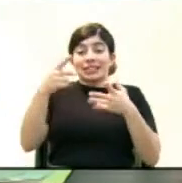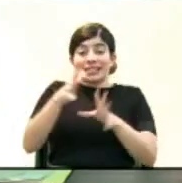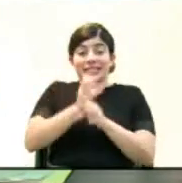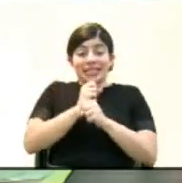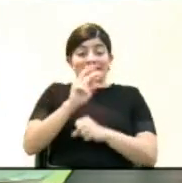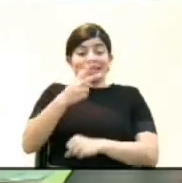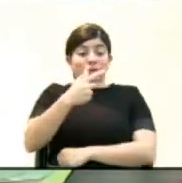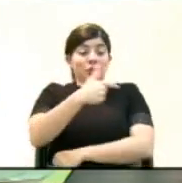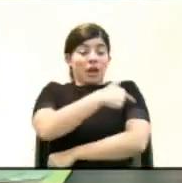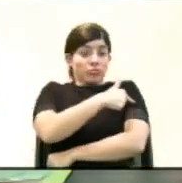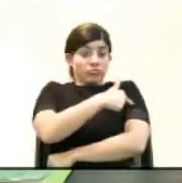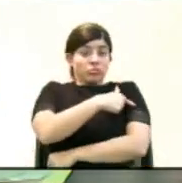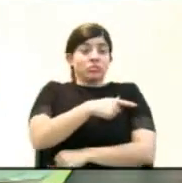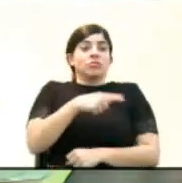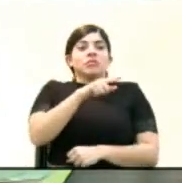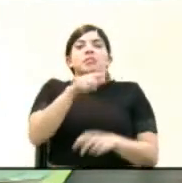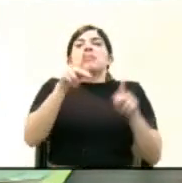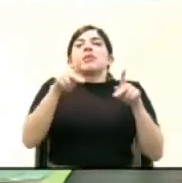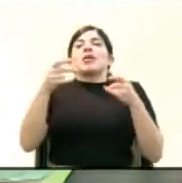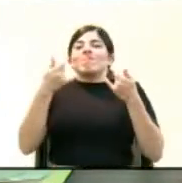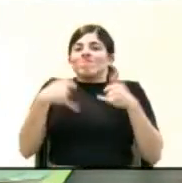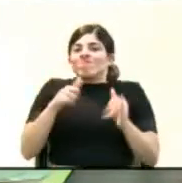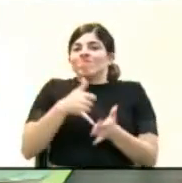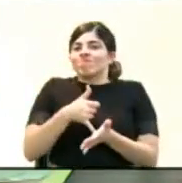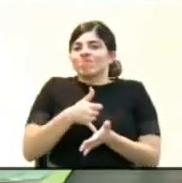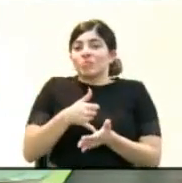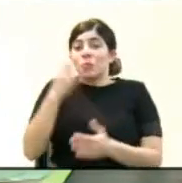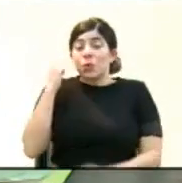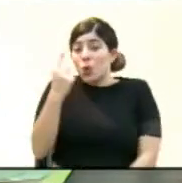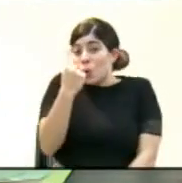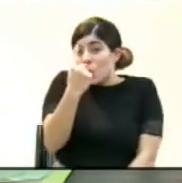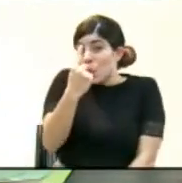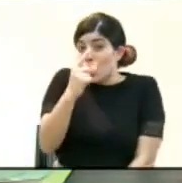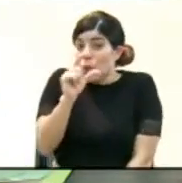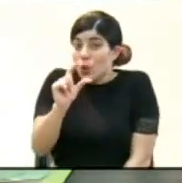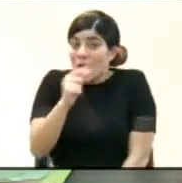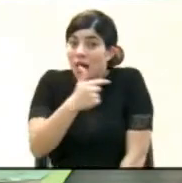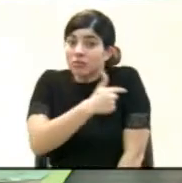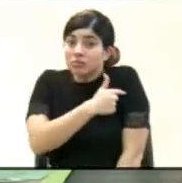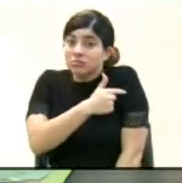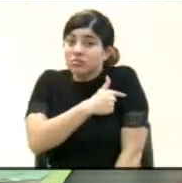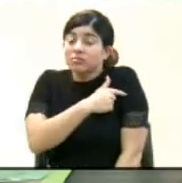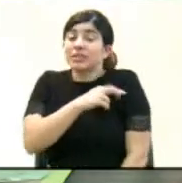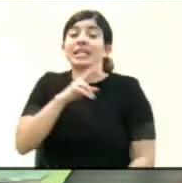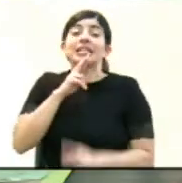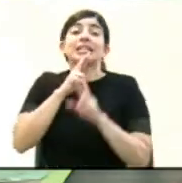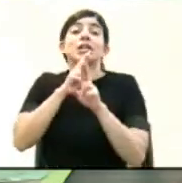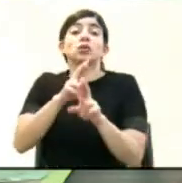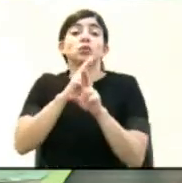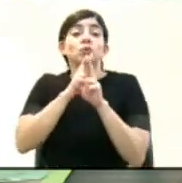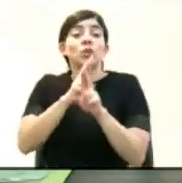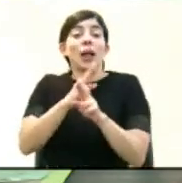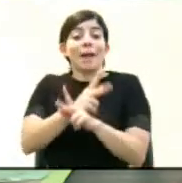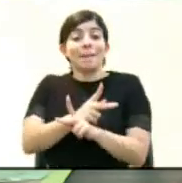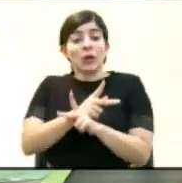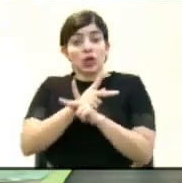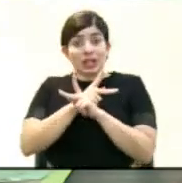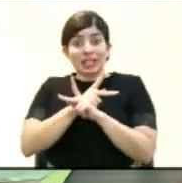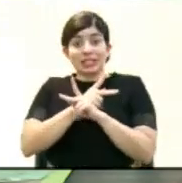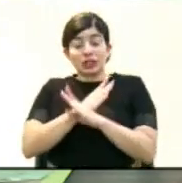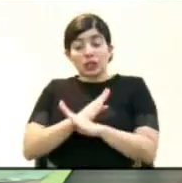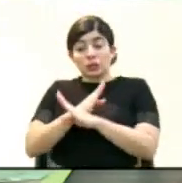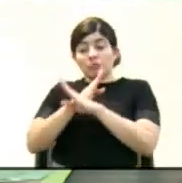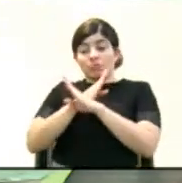dosis todavía van a estar vulnerables, porque con una sola dosis, la efectividad de protección contra